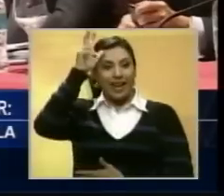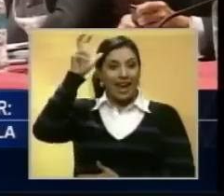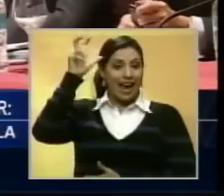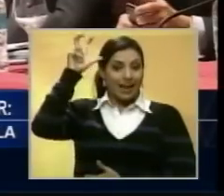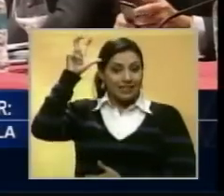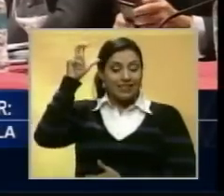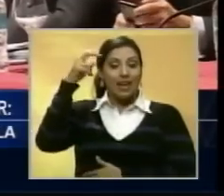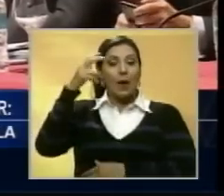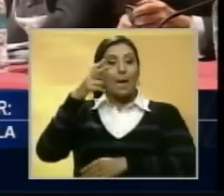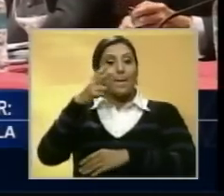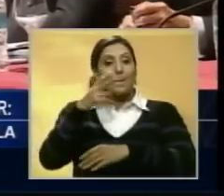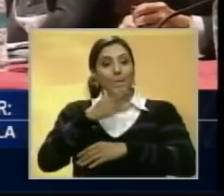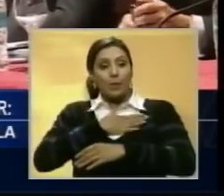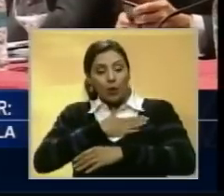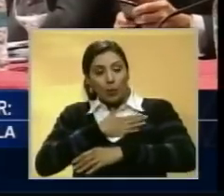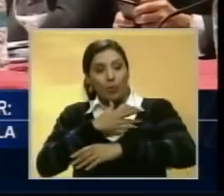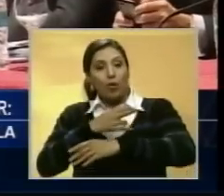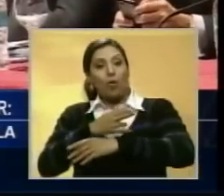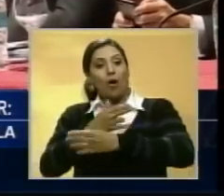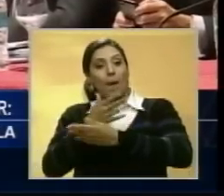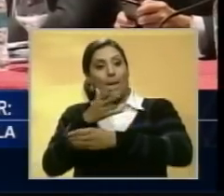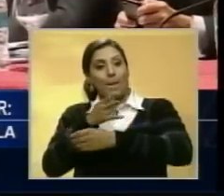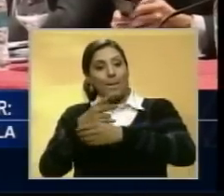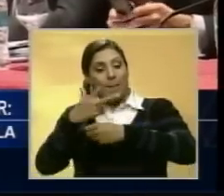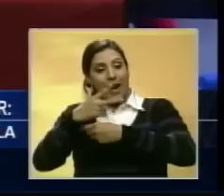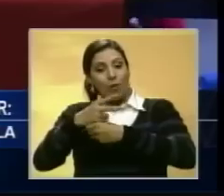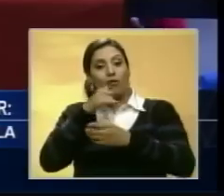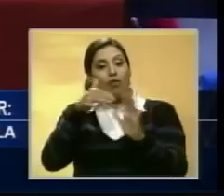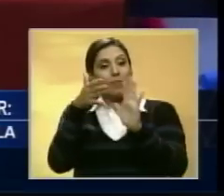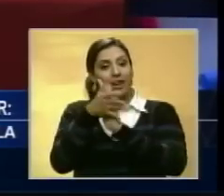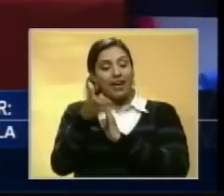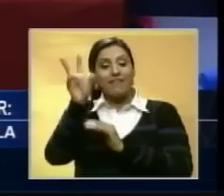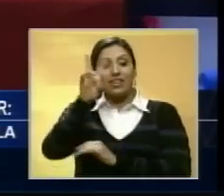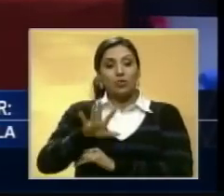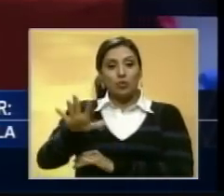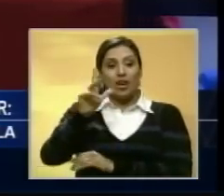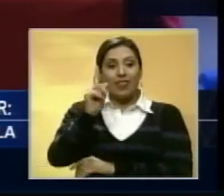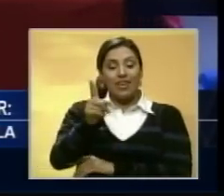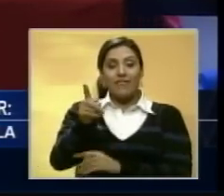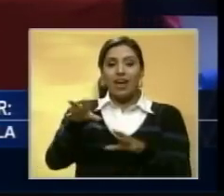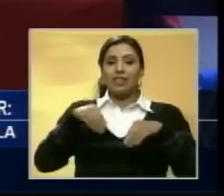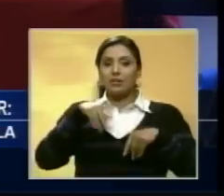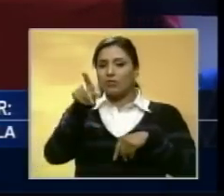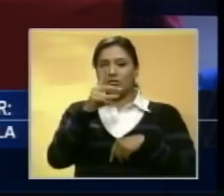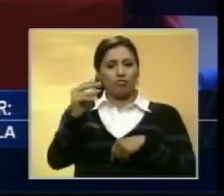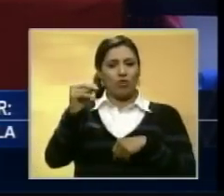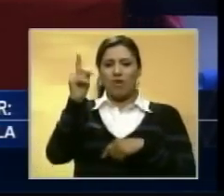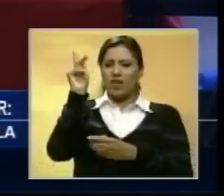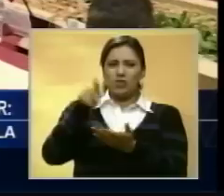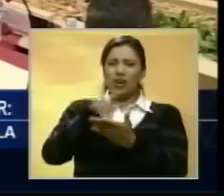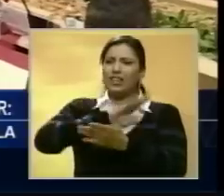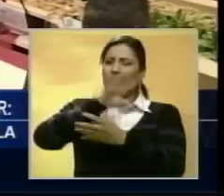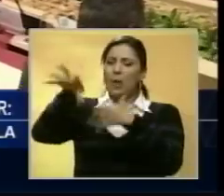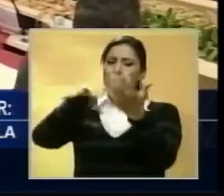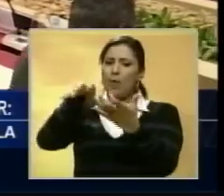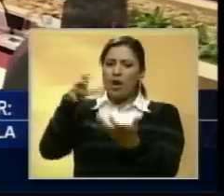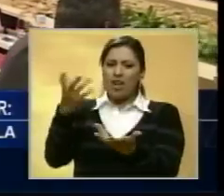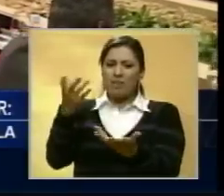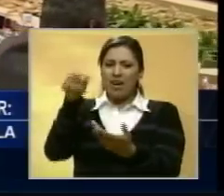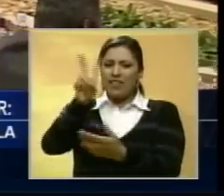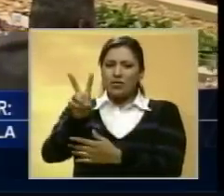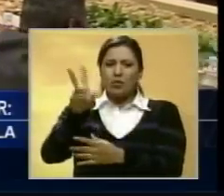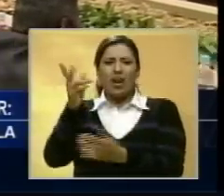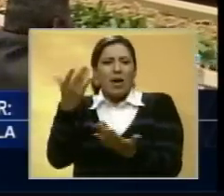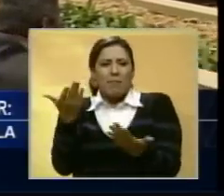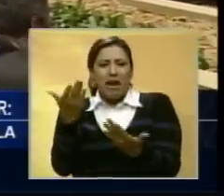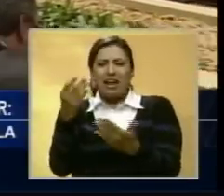de Paraguay, país que se opone a que Venezuela asuma la presidencia del bloque. Para el gobierno paraguayo, la situación